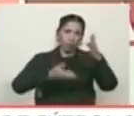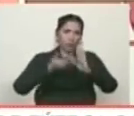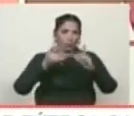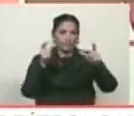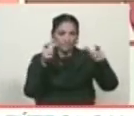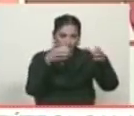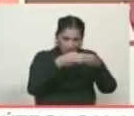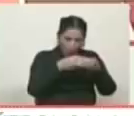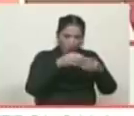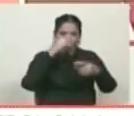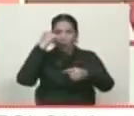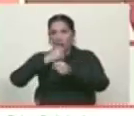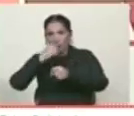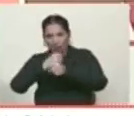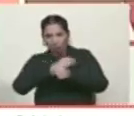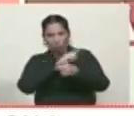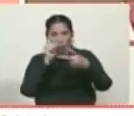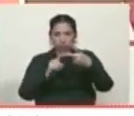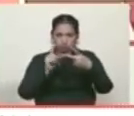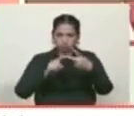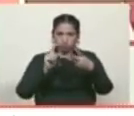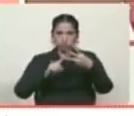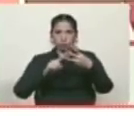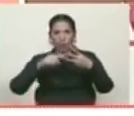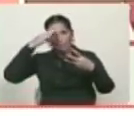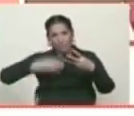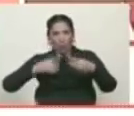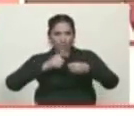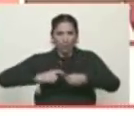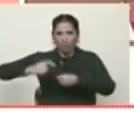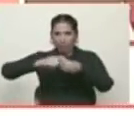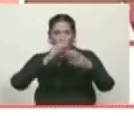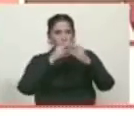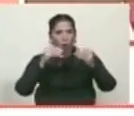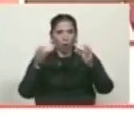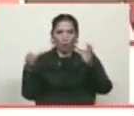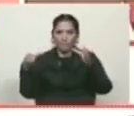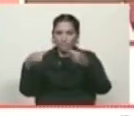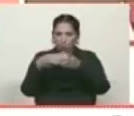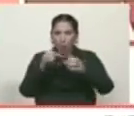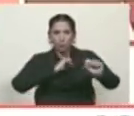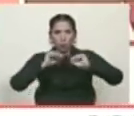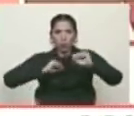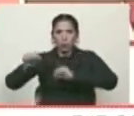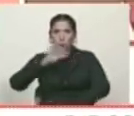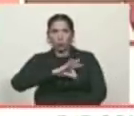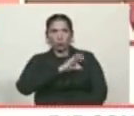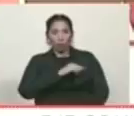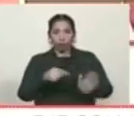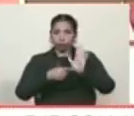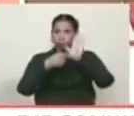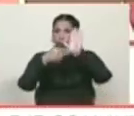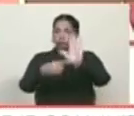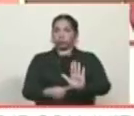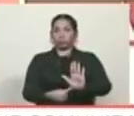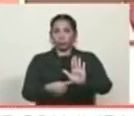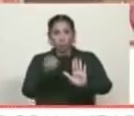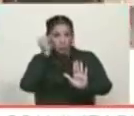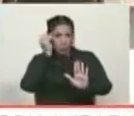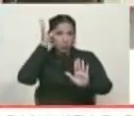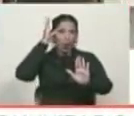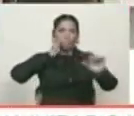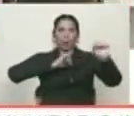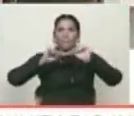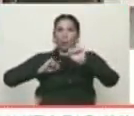partido, trabajadoras y trabajadores, milicianos y milicianas y todos los movimientos sociales, ha demostrado una gran capacidad de